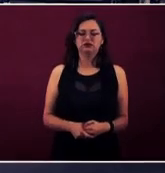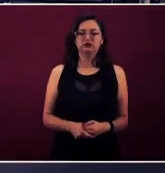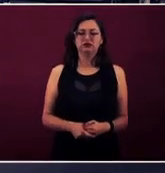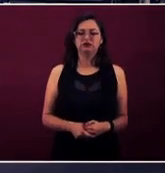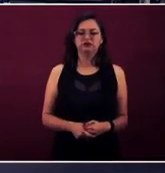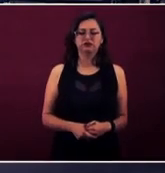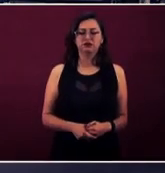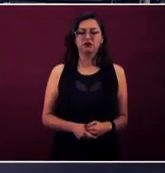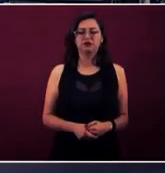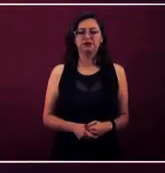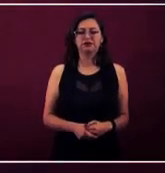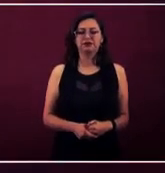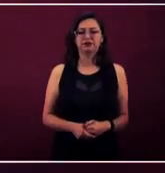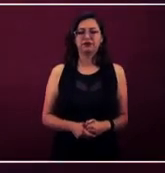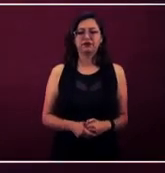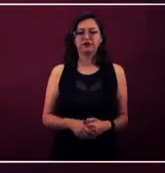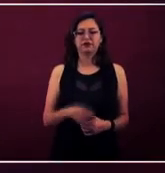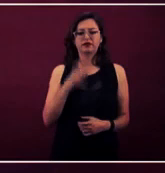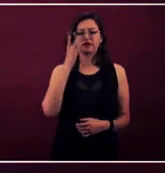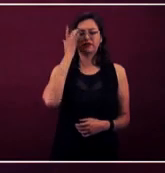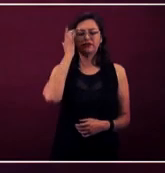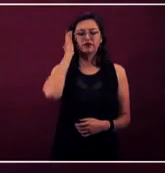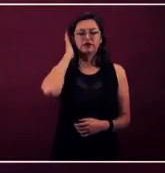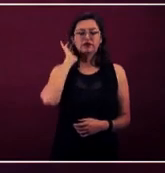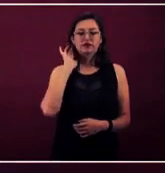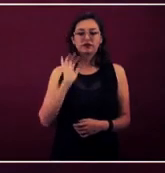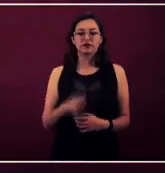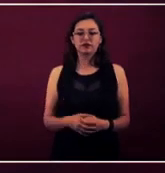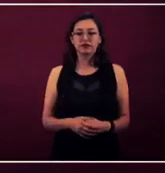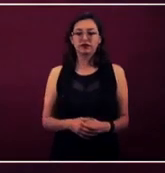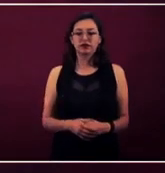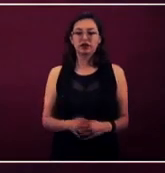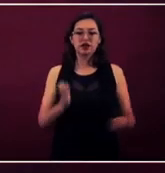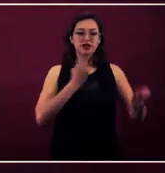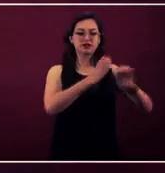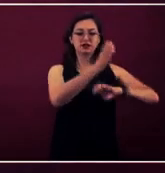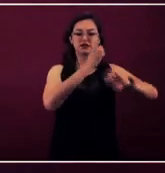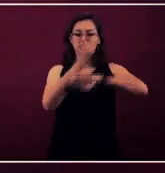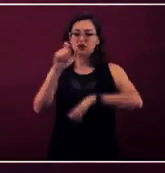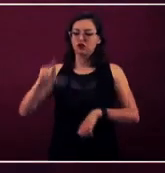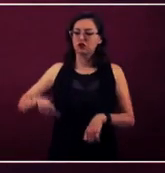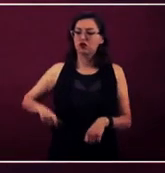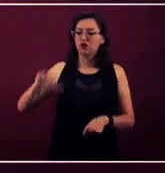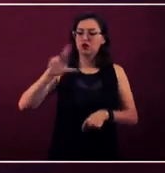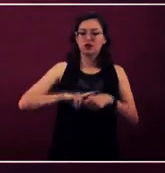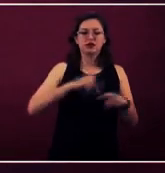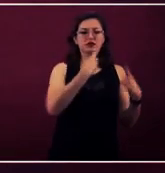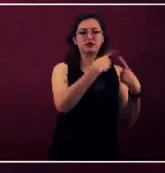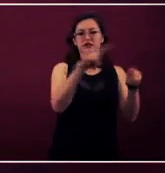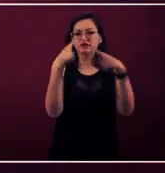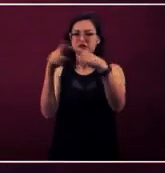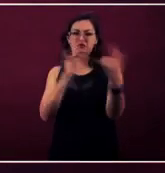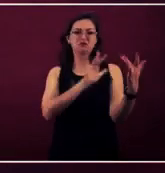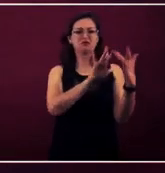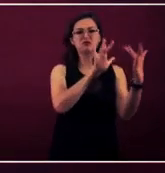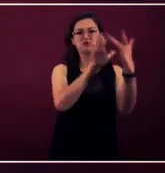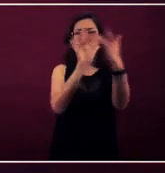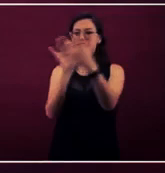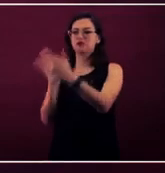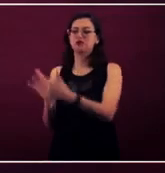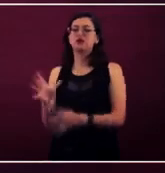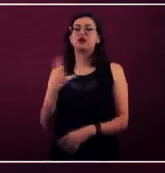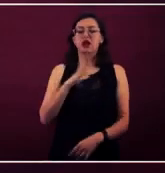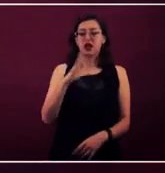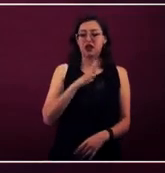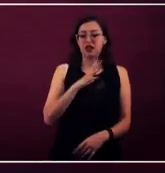pues tenemos una coordinación con todos los gobiernos estatales. Todas las mañanas